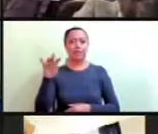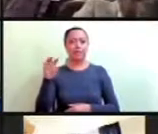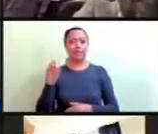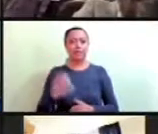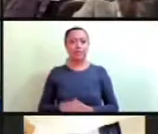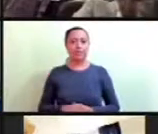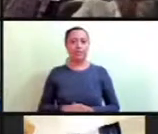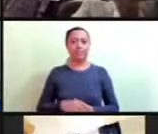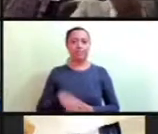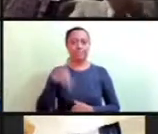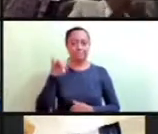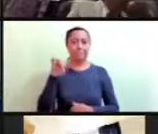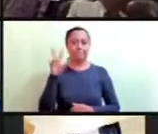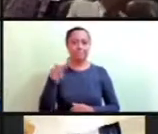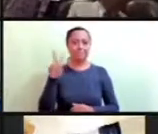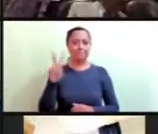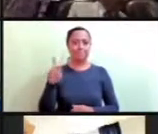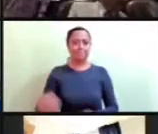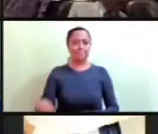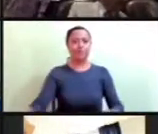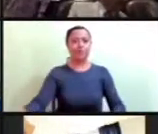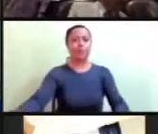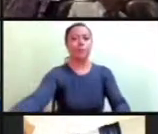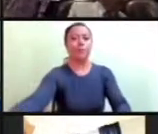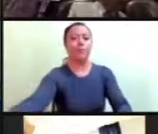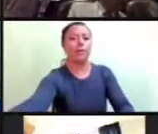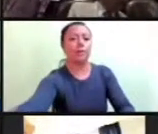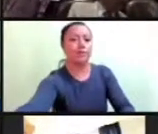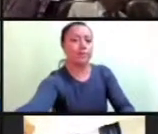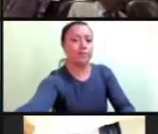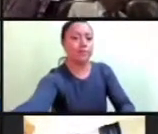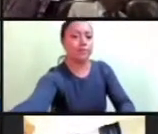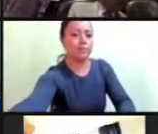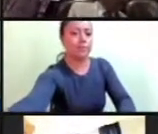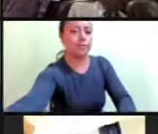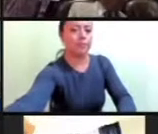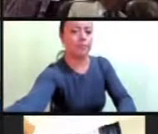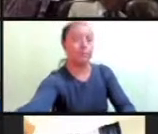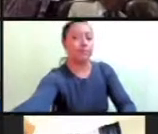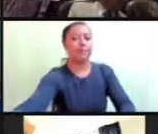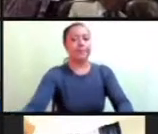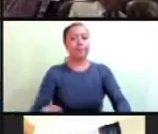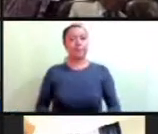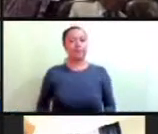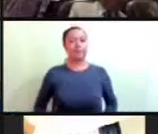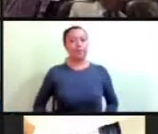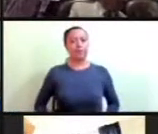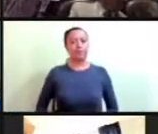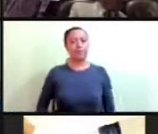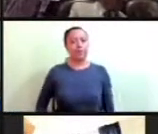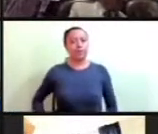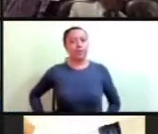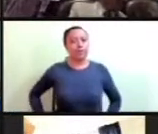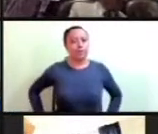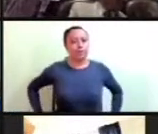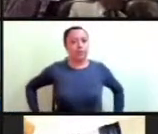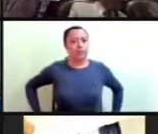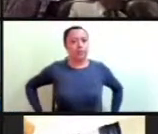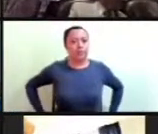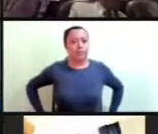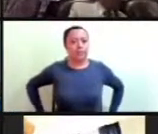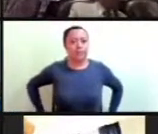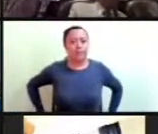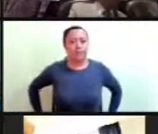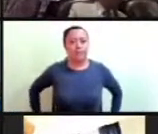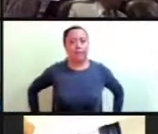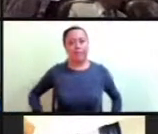es, diputada presidenta, sí. Creo que fue yo. Sí, diría la diputada Lilia Sarmiento y después su servidor.